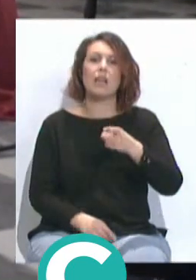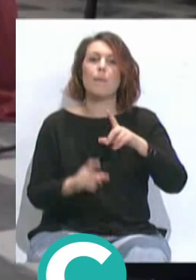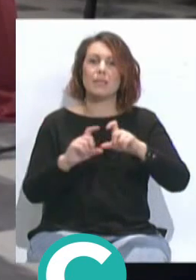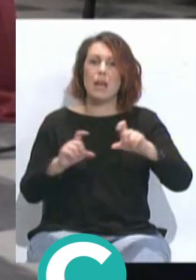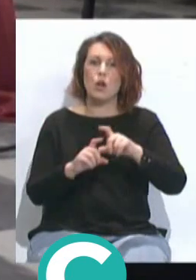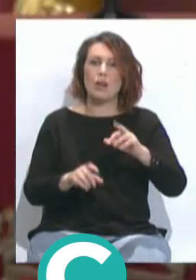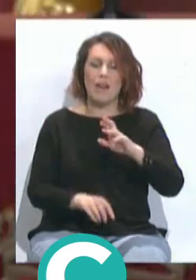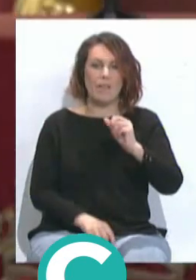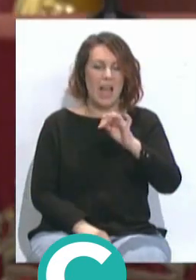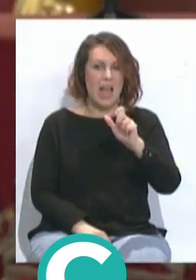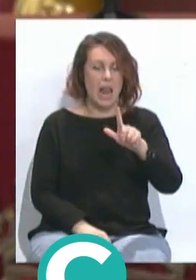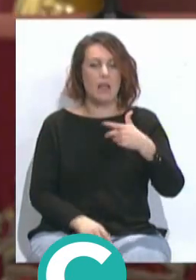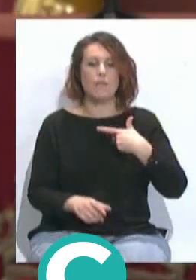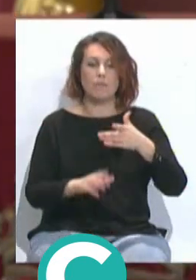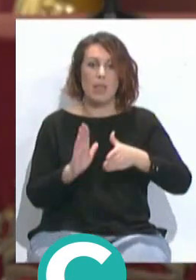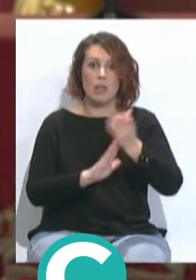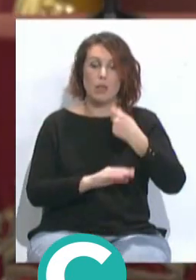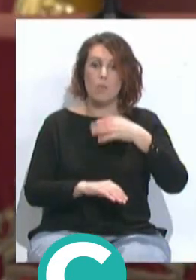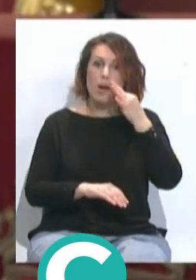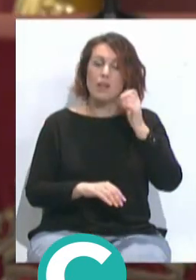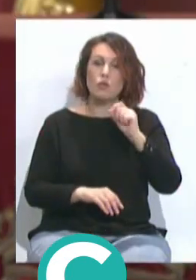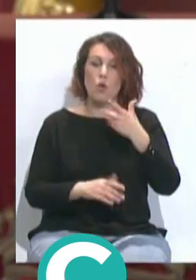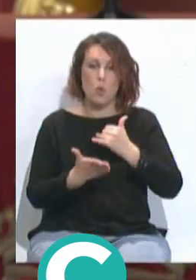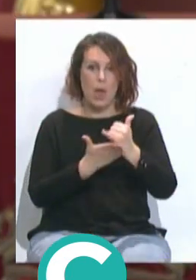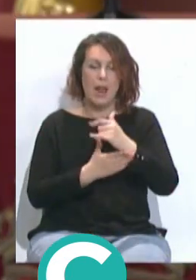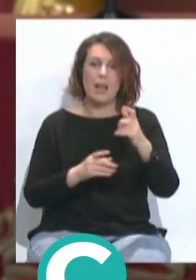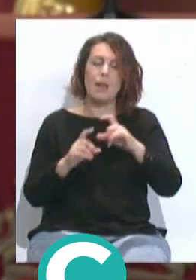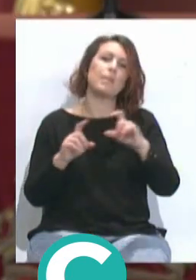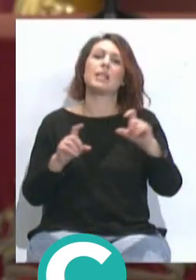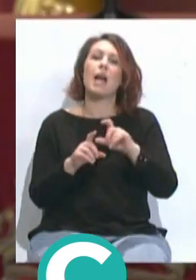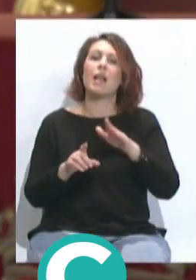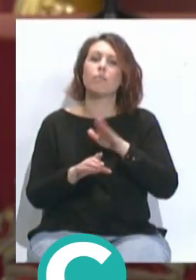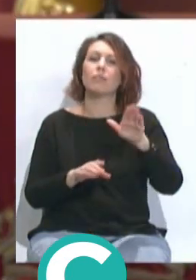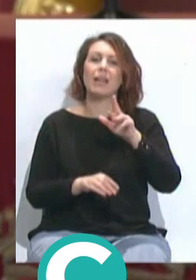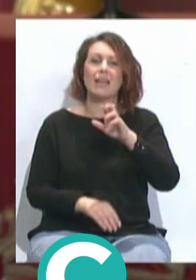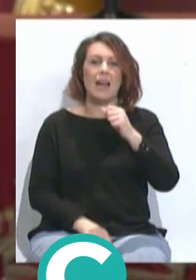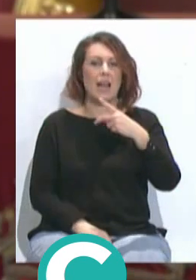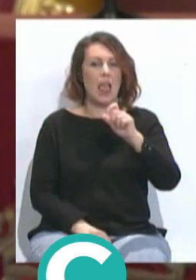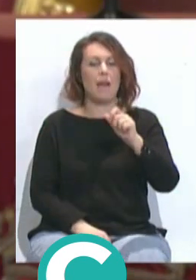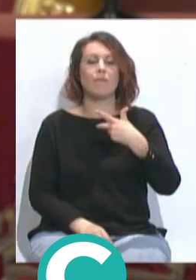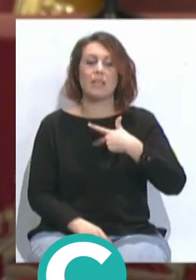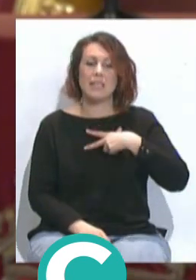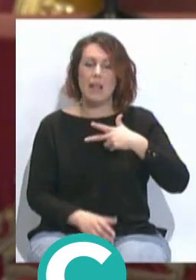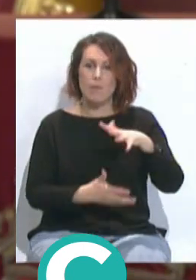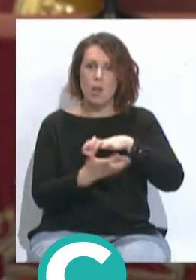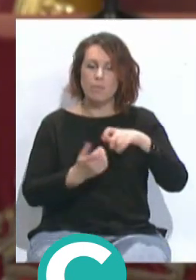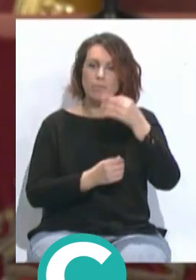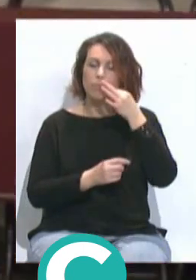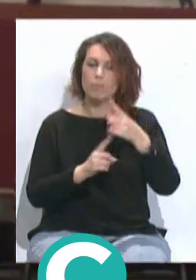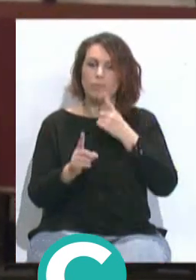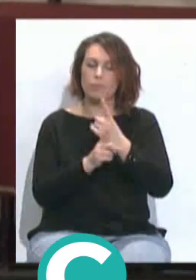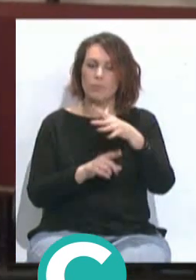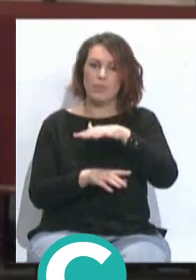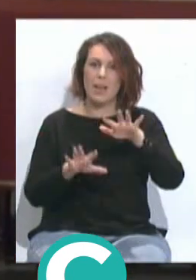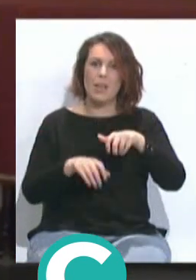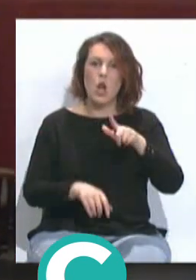a la federación de mujeres Sol Rural a la empresaria vejeriega Regla Álvarez a la fiscal de violencia contra la mujer en Cádiz